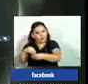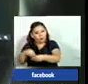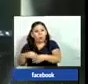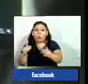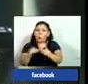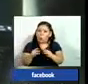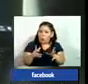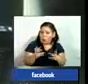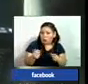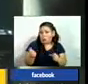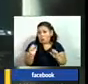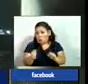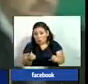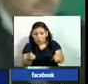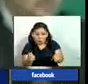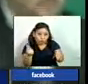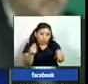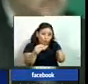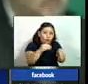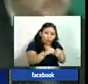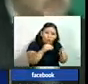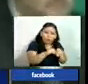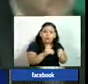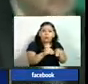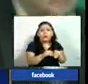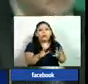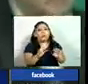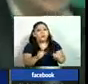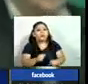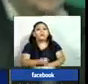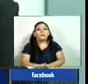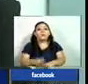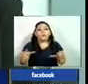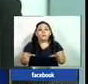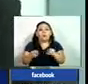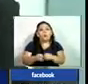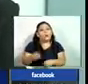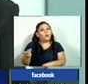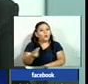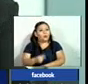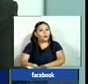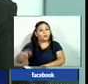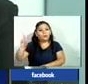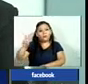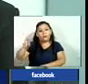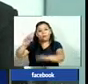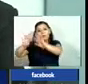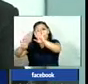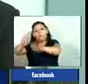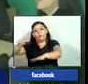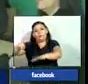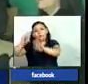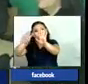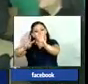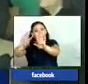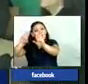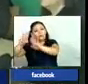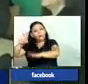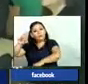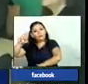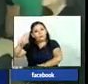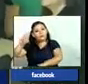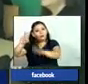una cuenta para que los clientes aportaran su ranito de arena a la causa en total se recolectó 29 mil 774